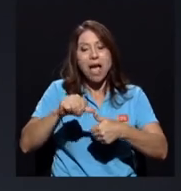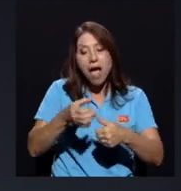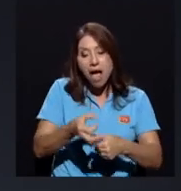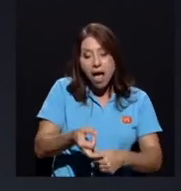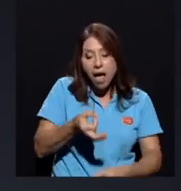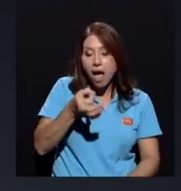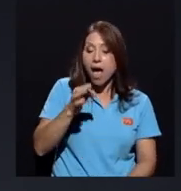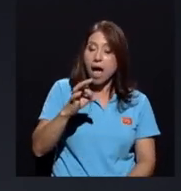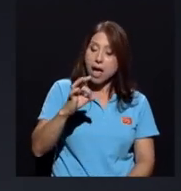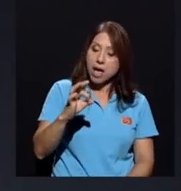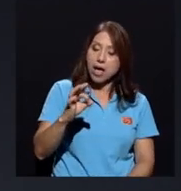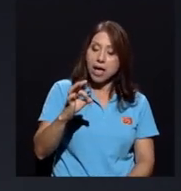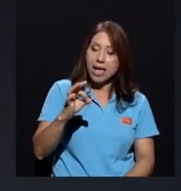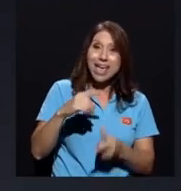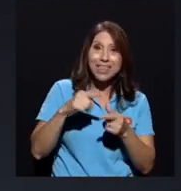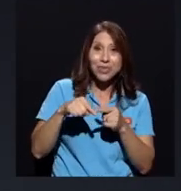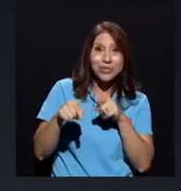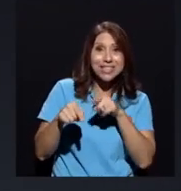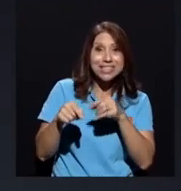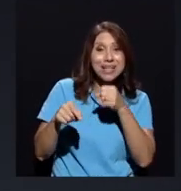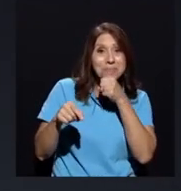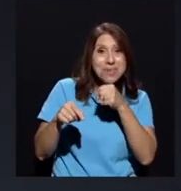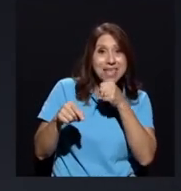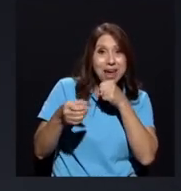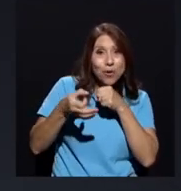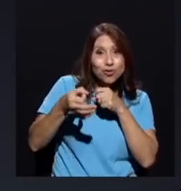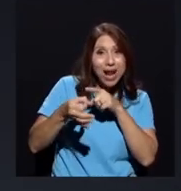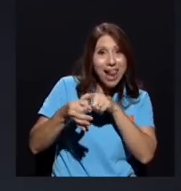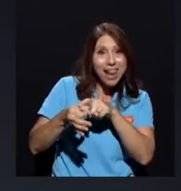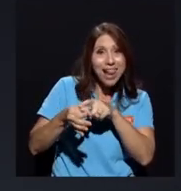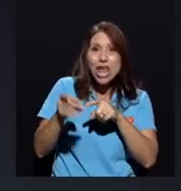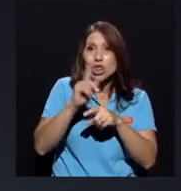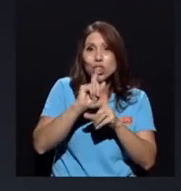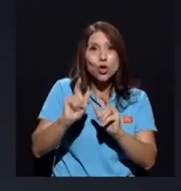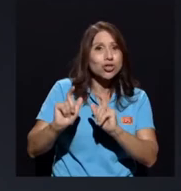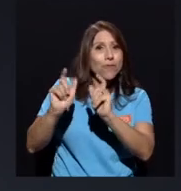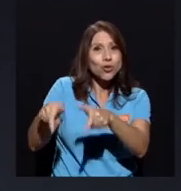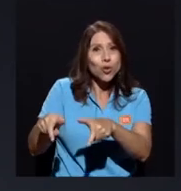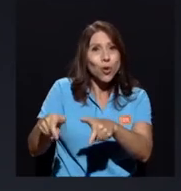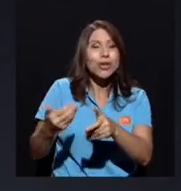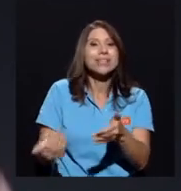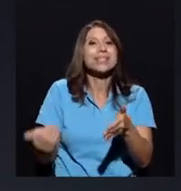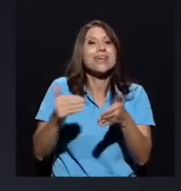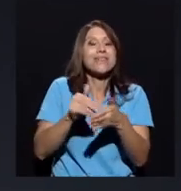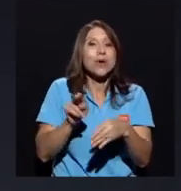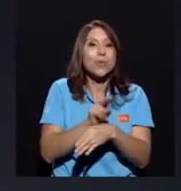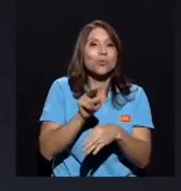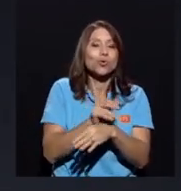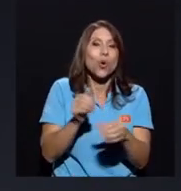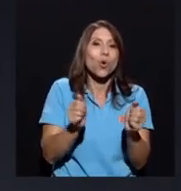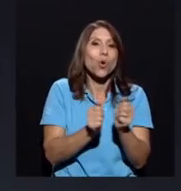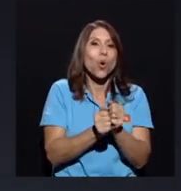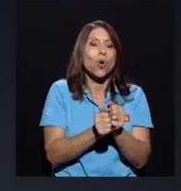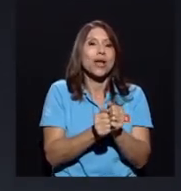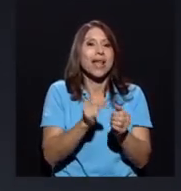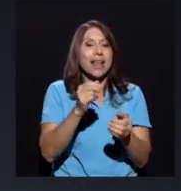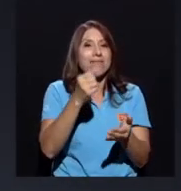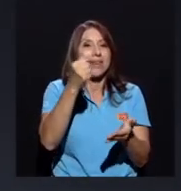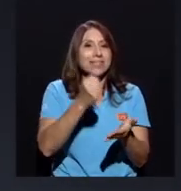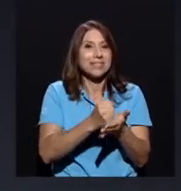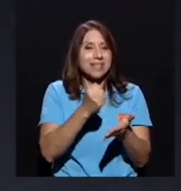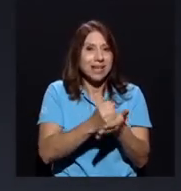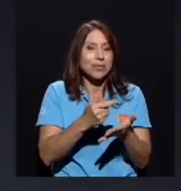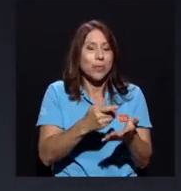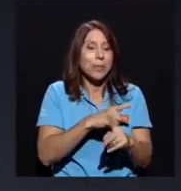el viejo real no se votó sino que se re uso con el resello de la revolución americana